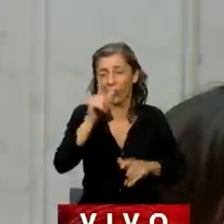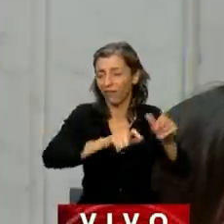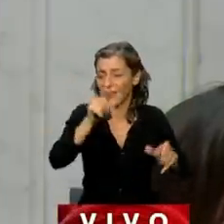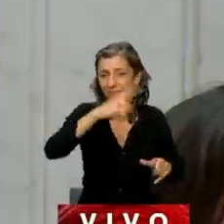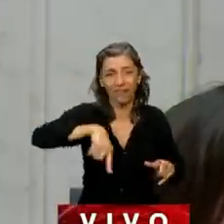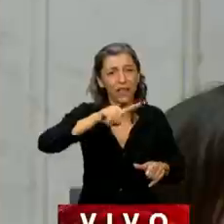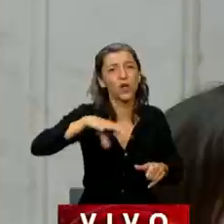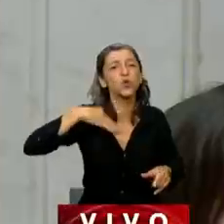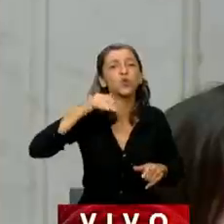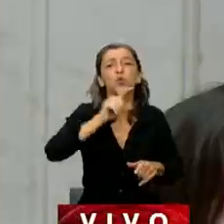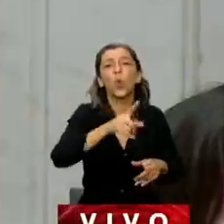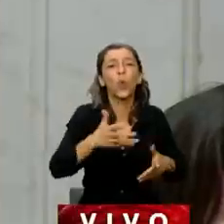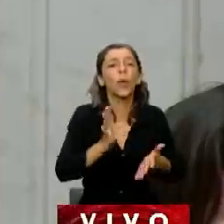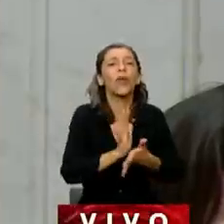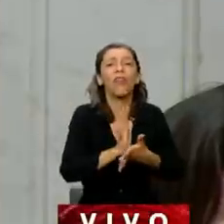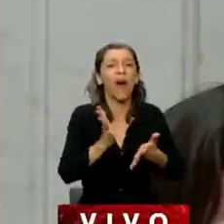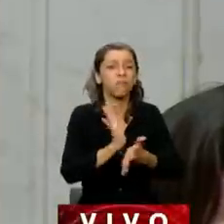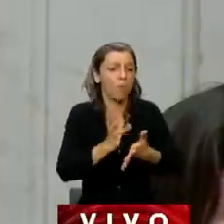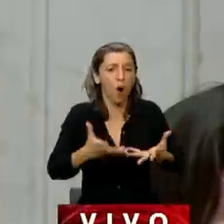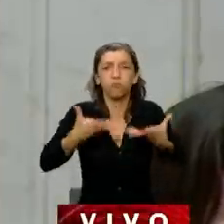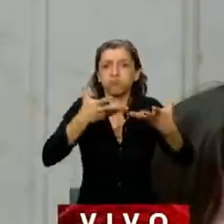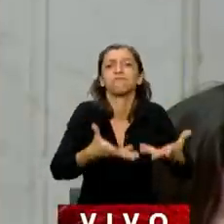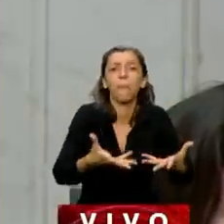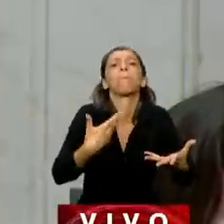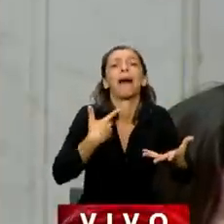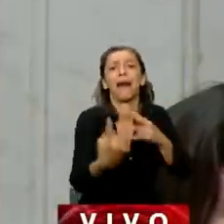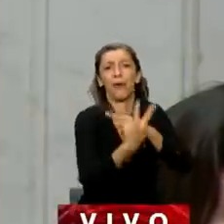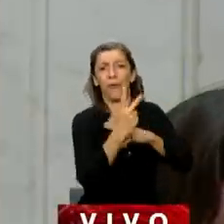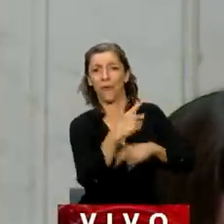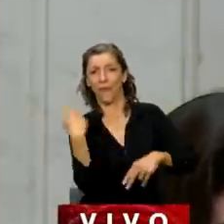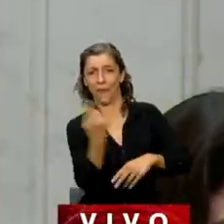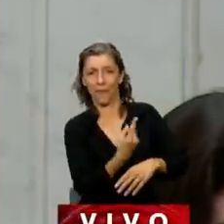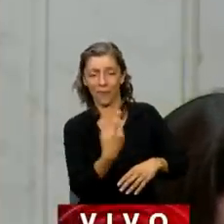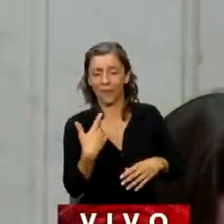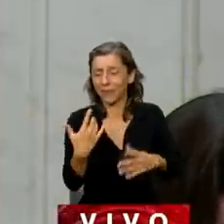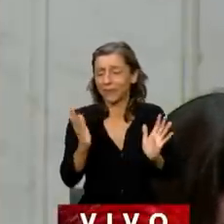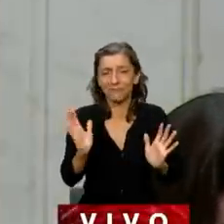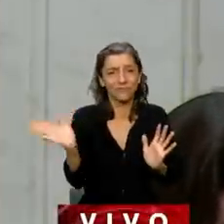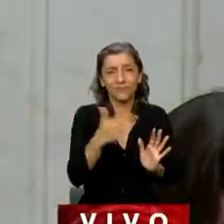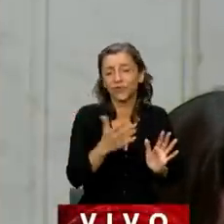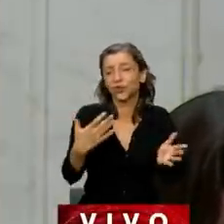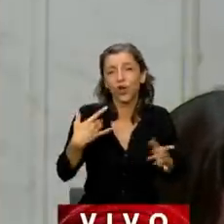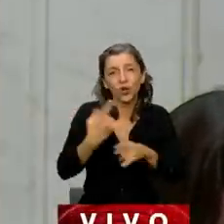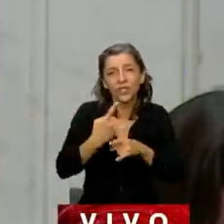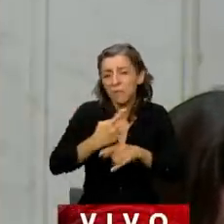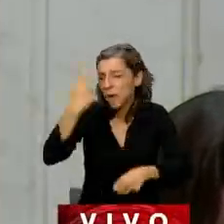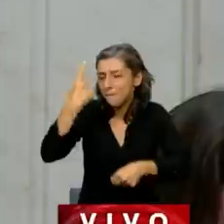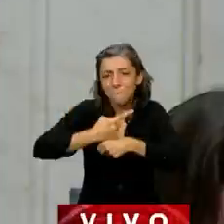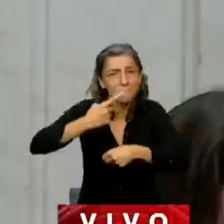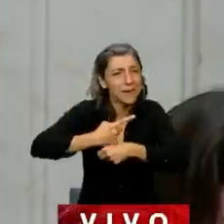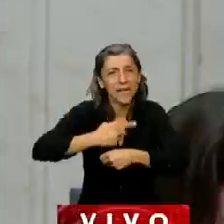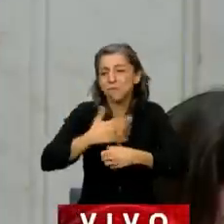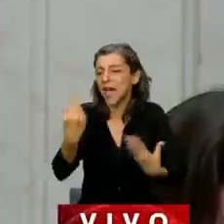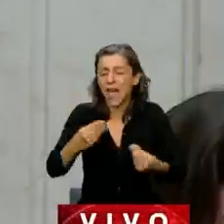vida por cuidarnos. Son los que estuvieron en la primera línea de batalla y los que han puesto alma, corazón